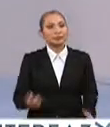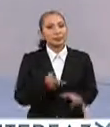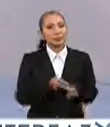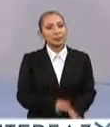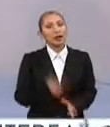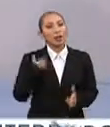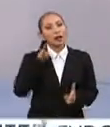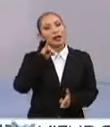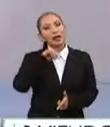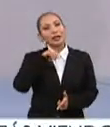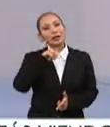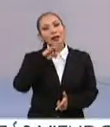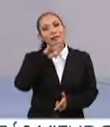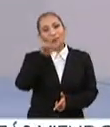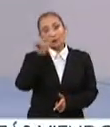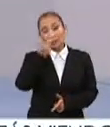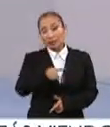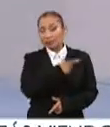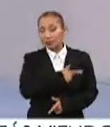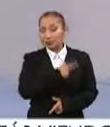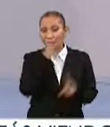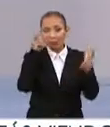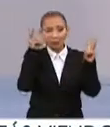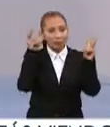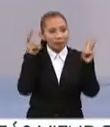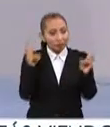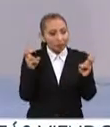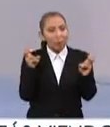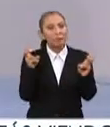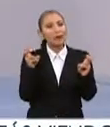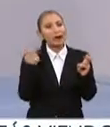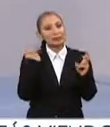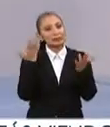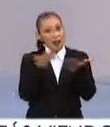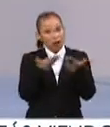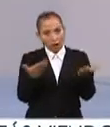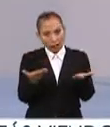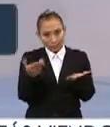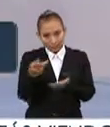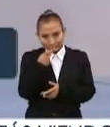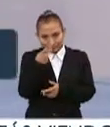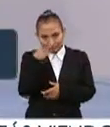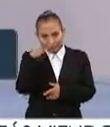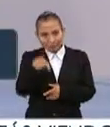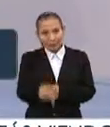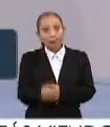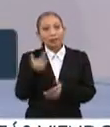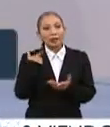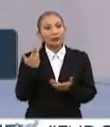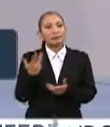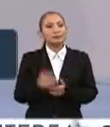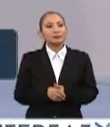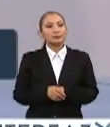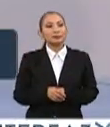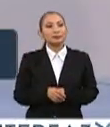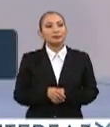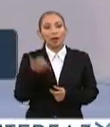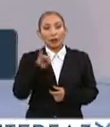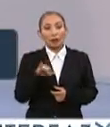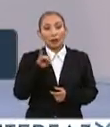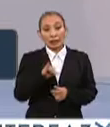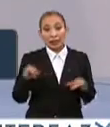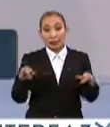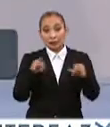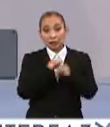Continuamos con Interfaz y es un gusto en serio hablar de este tema que sigue a continuación en este programa de jueves.